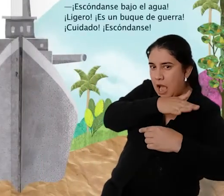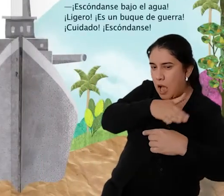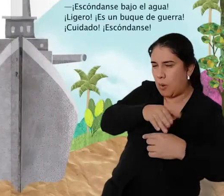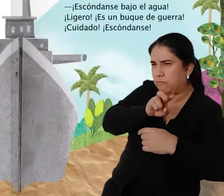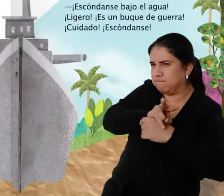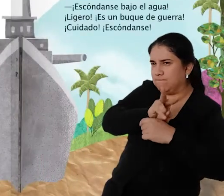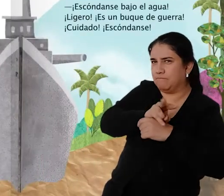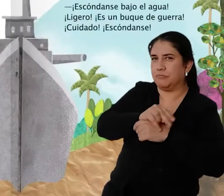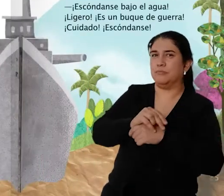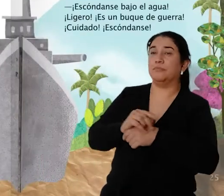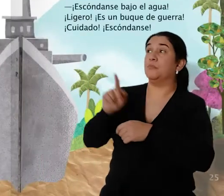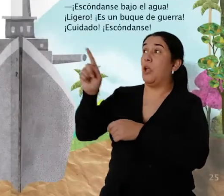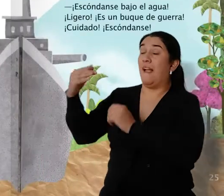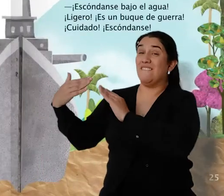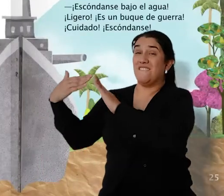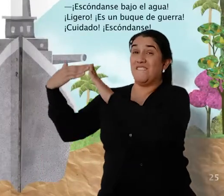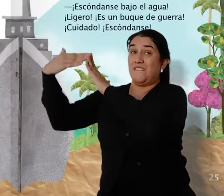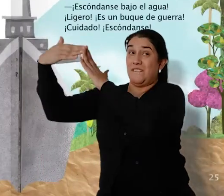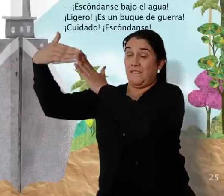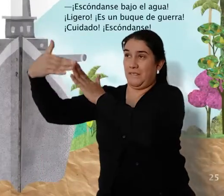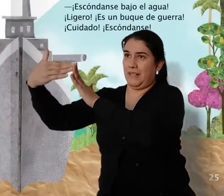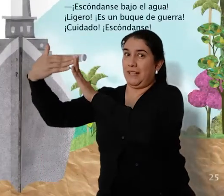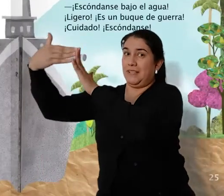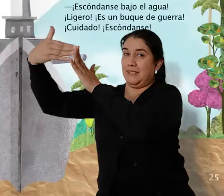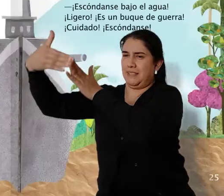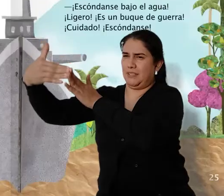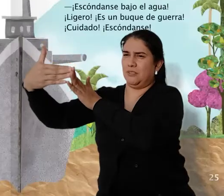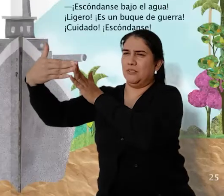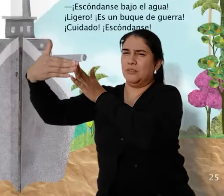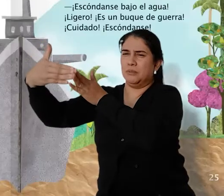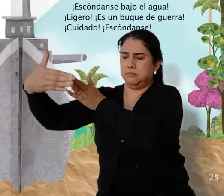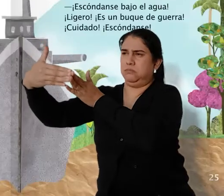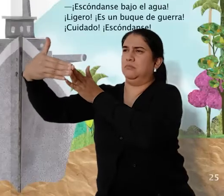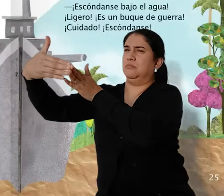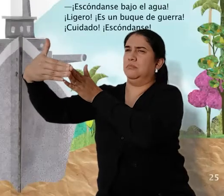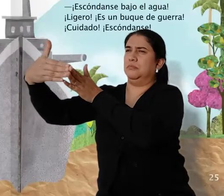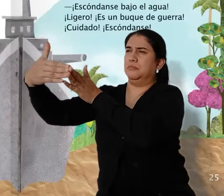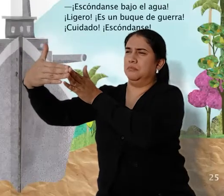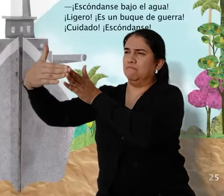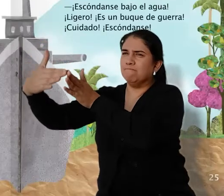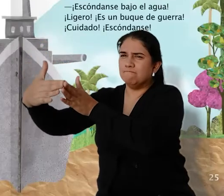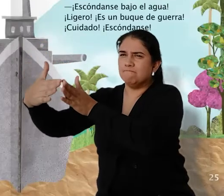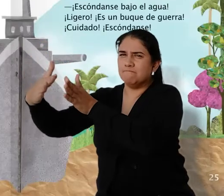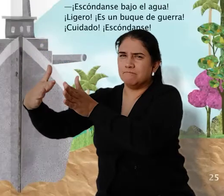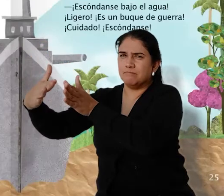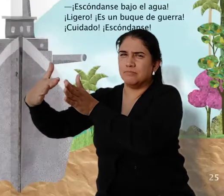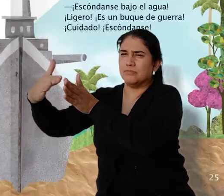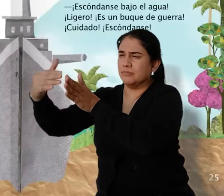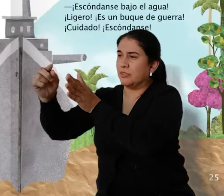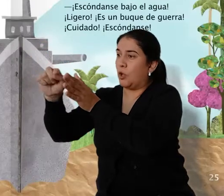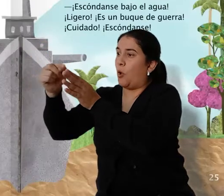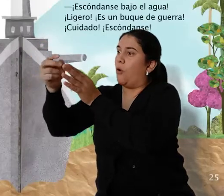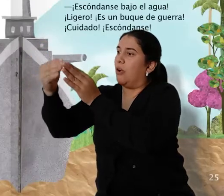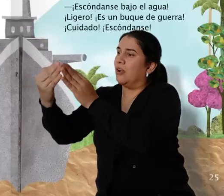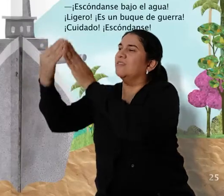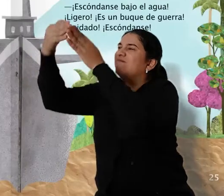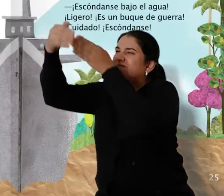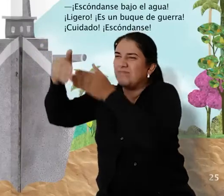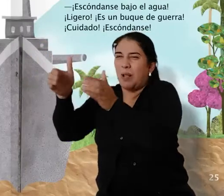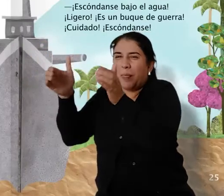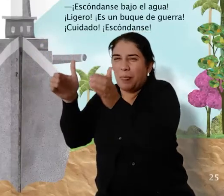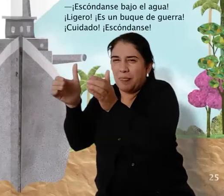El nuevo buque, como el otro, se detuvo lejos, y también como el otro bajó un bote que se acercó al